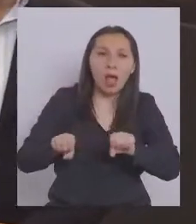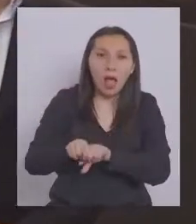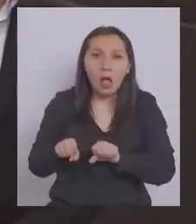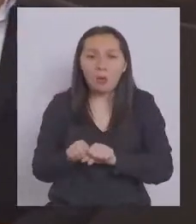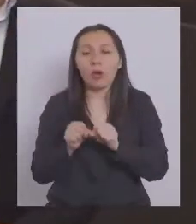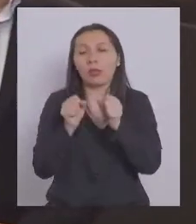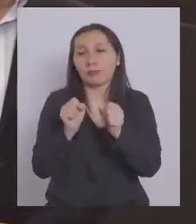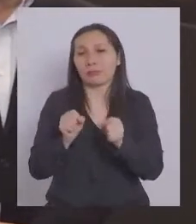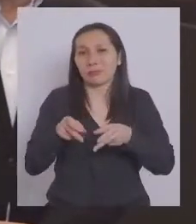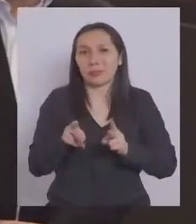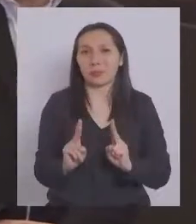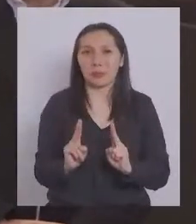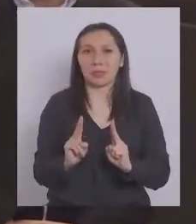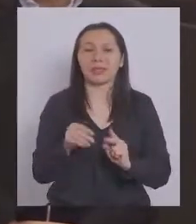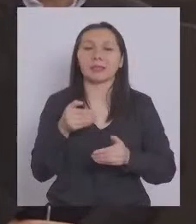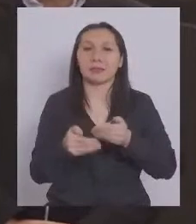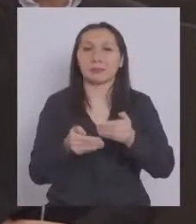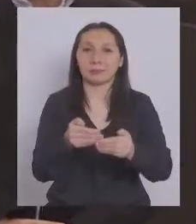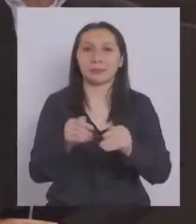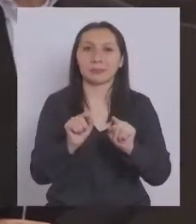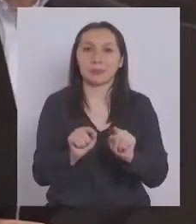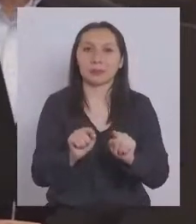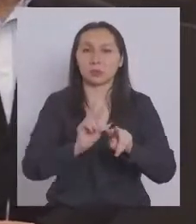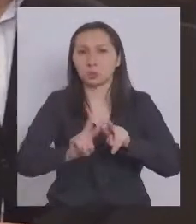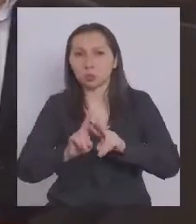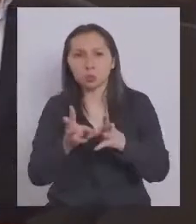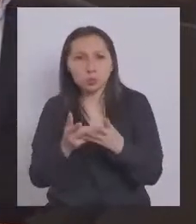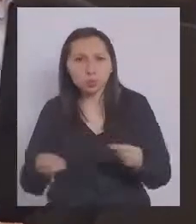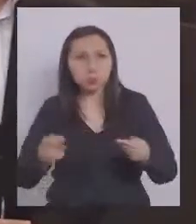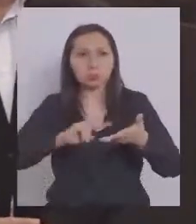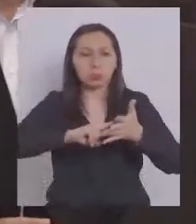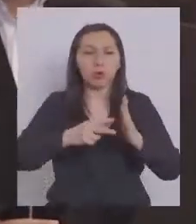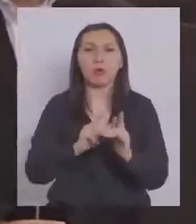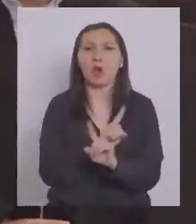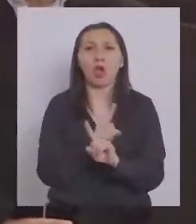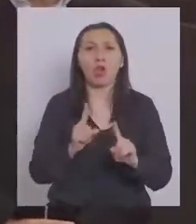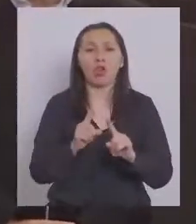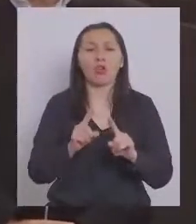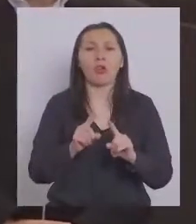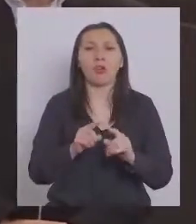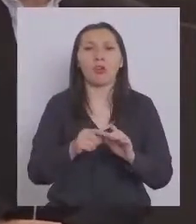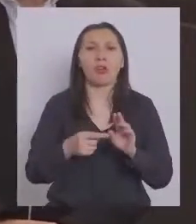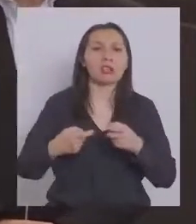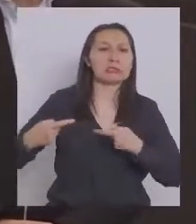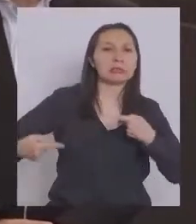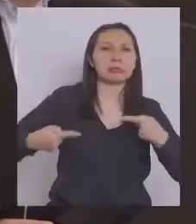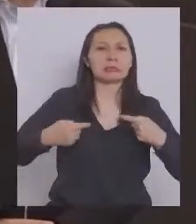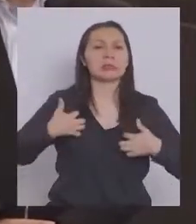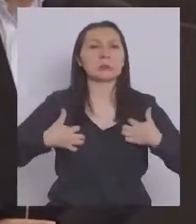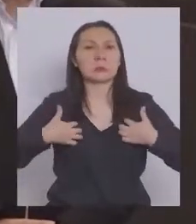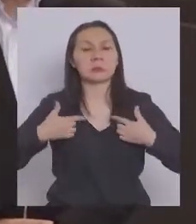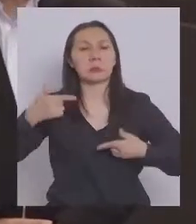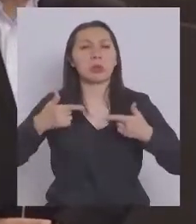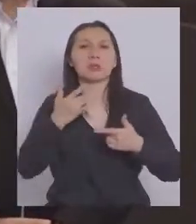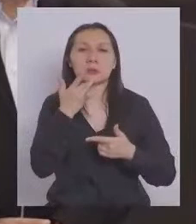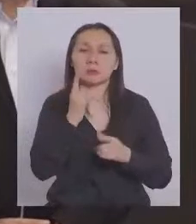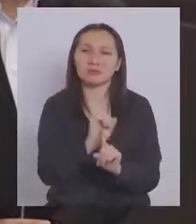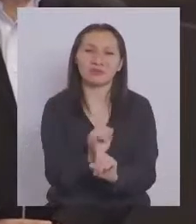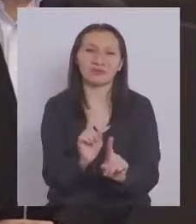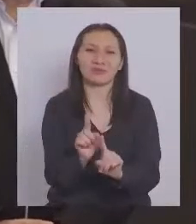que permitan, ¿no es cierto?, ir en solución del problema y no de sacar dividendos políticos pequeños. Yo creo que